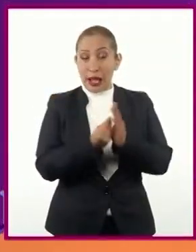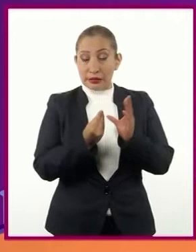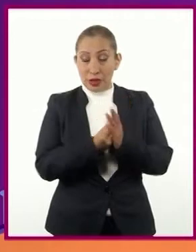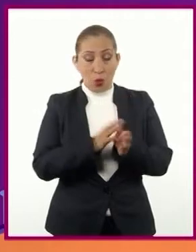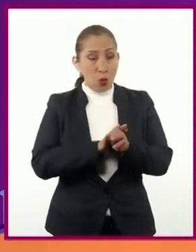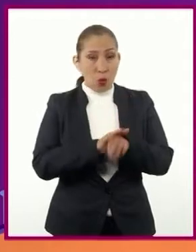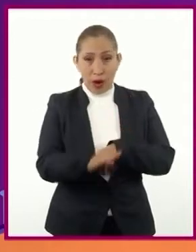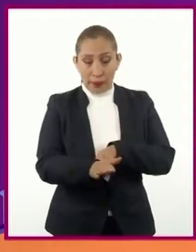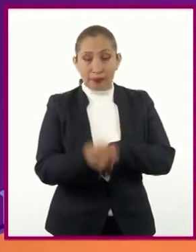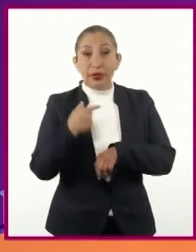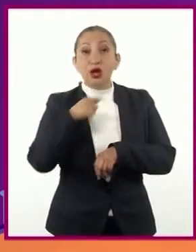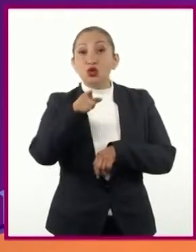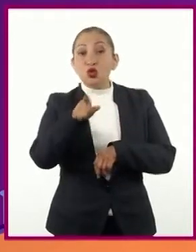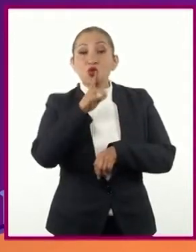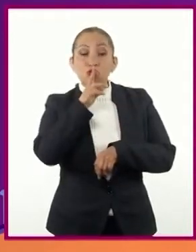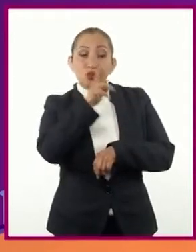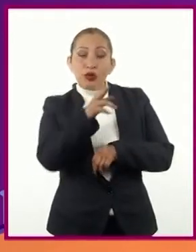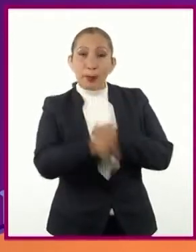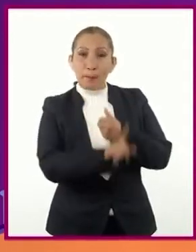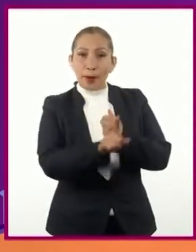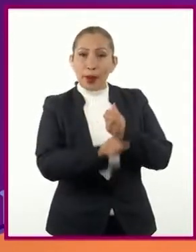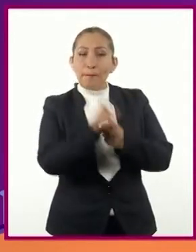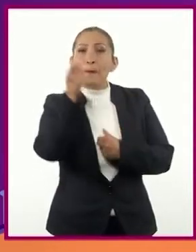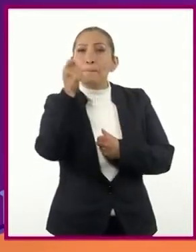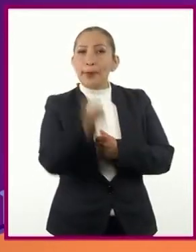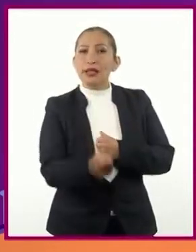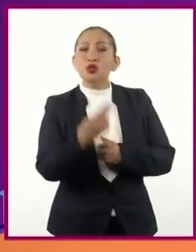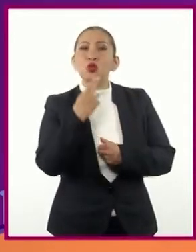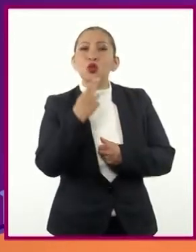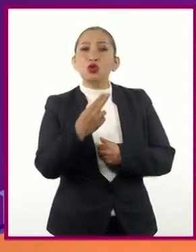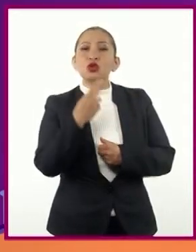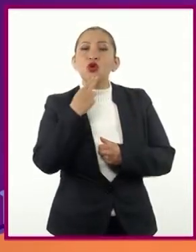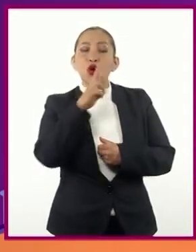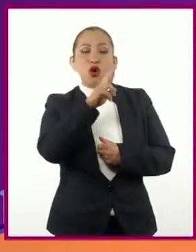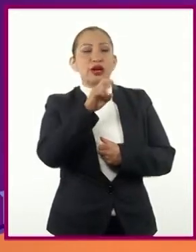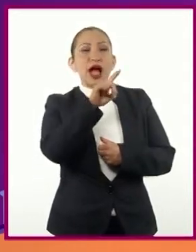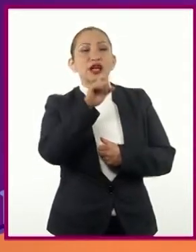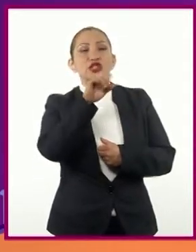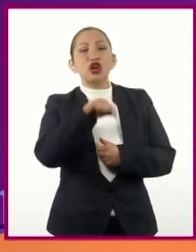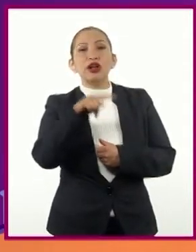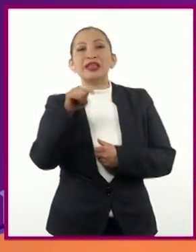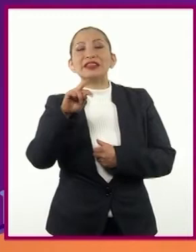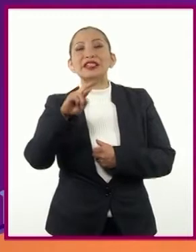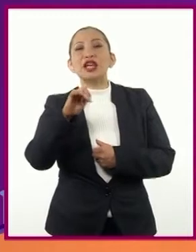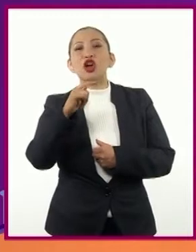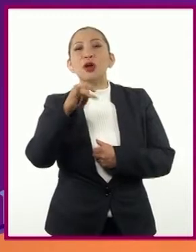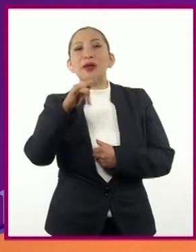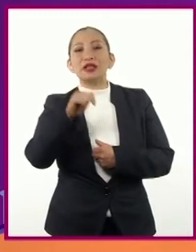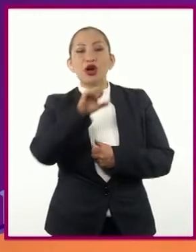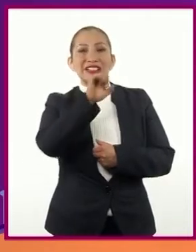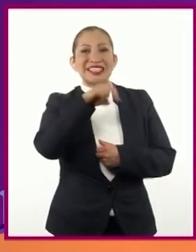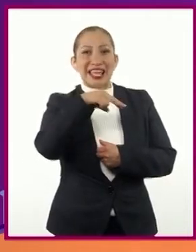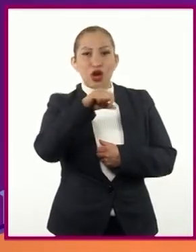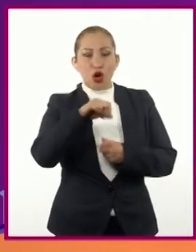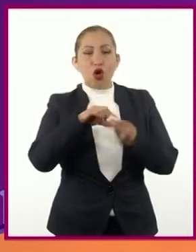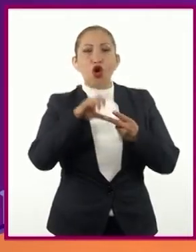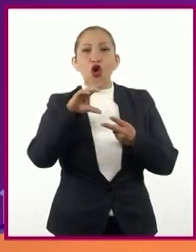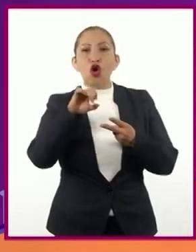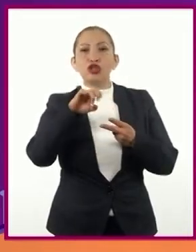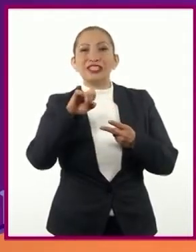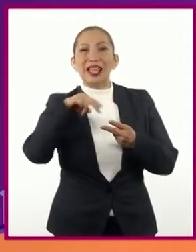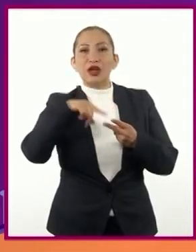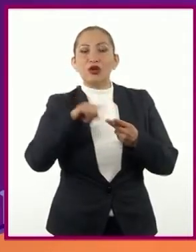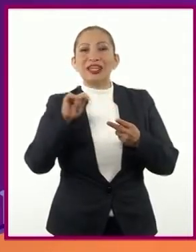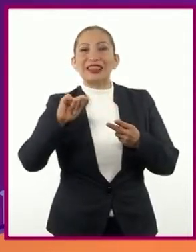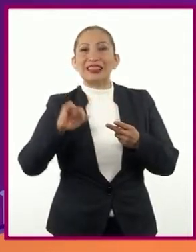es resuelve problemas que implican el uso de las razones trigonométricas, seno, coseno y